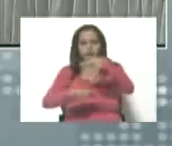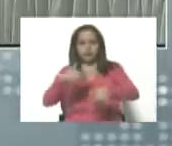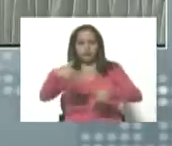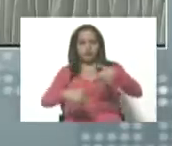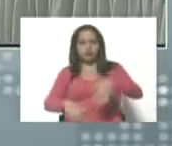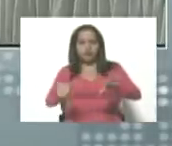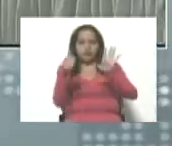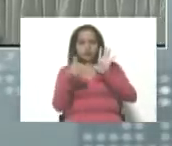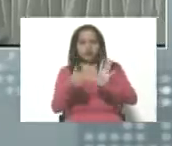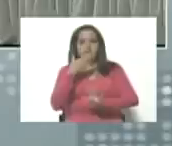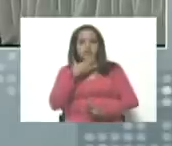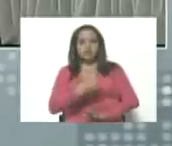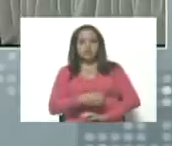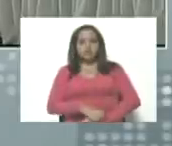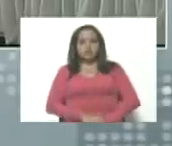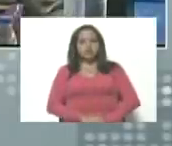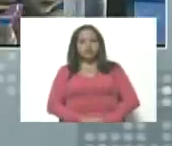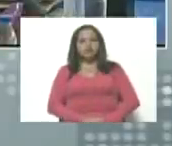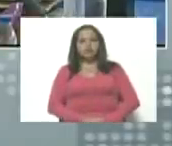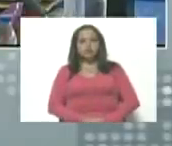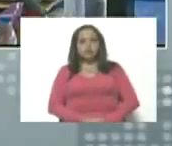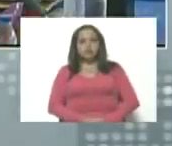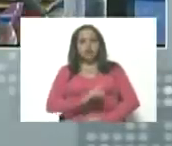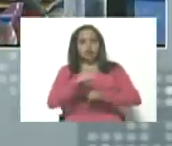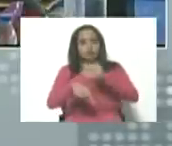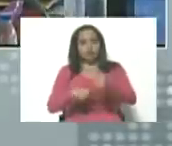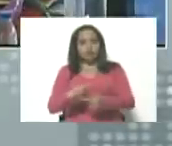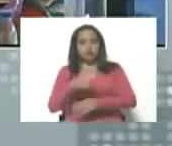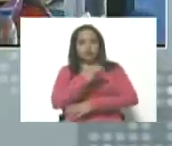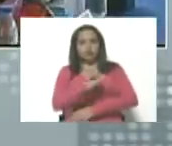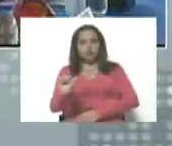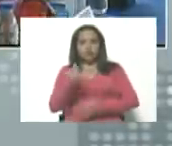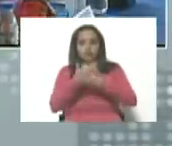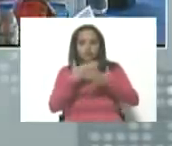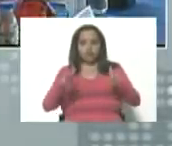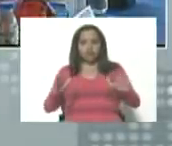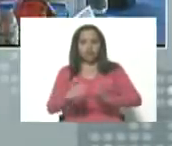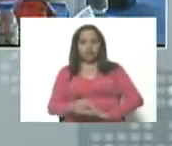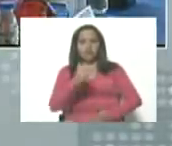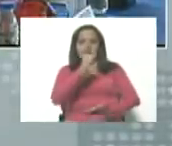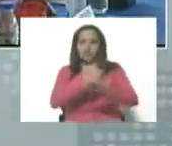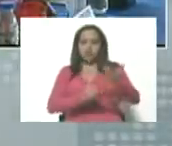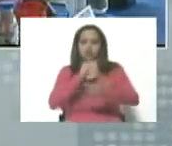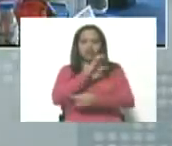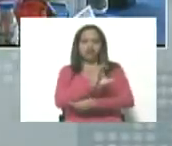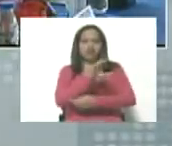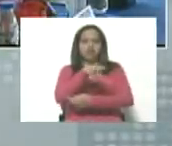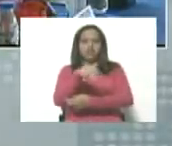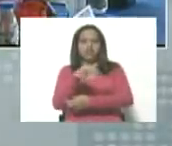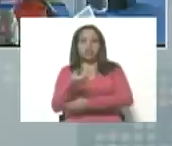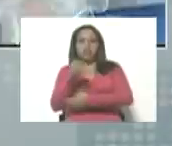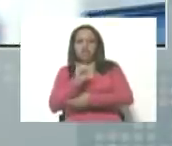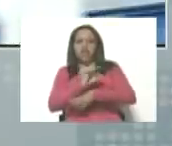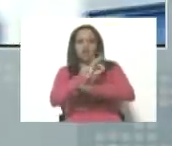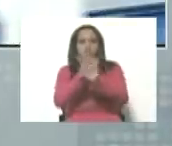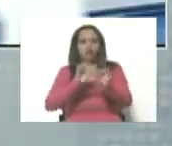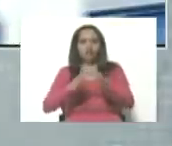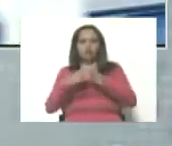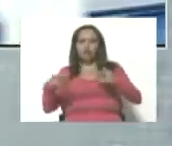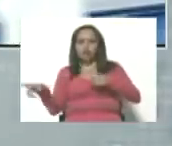electoral del 6 de diciembre. En las próximas semanas se abre el registro electoral y tienen todos sus mecanismos